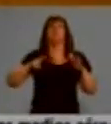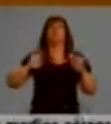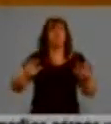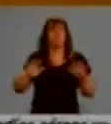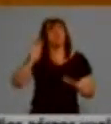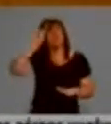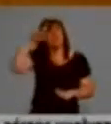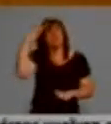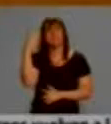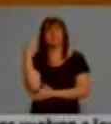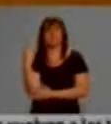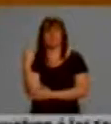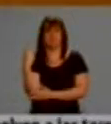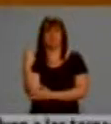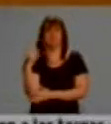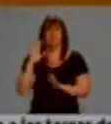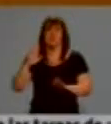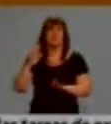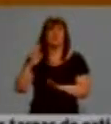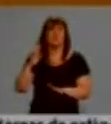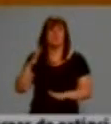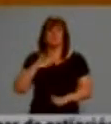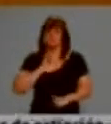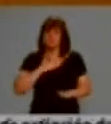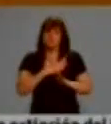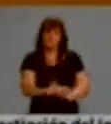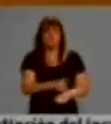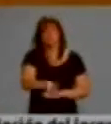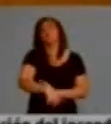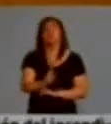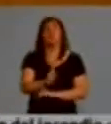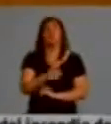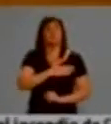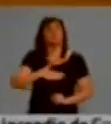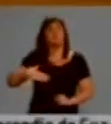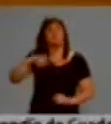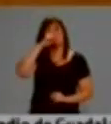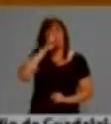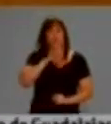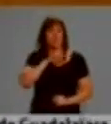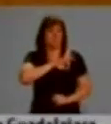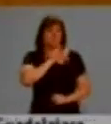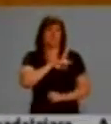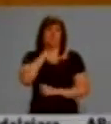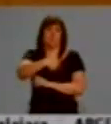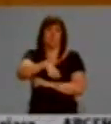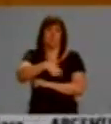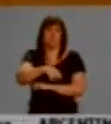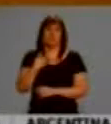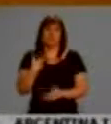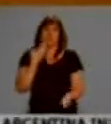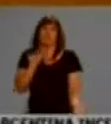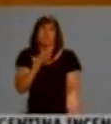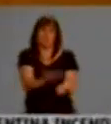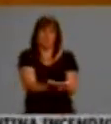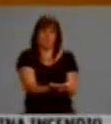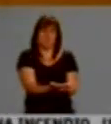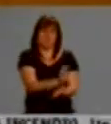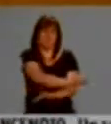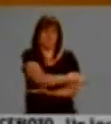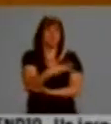iniciativa necesaria, no es suficiente a nuestro entender. Y quiero recordarle, señor presidente, nuestra propuesta de